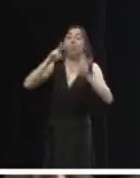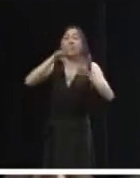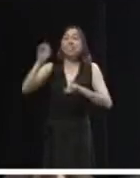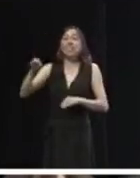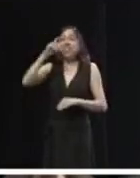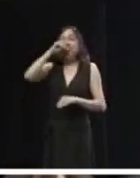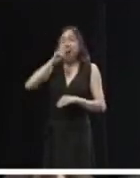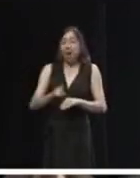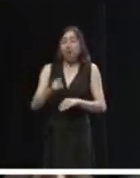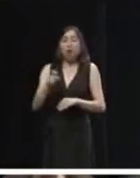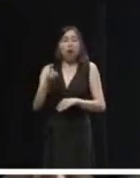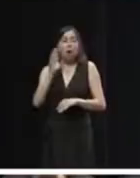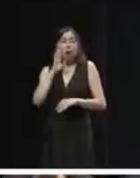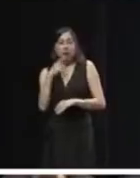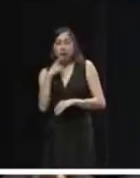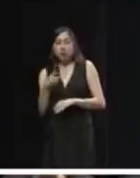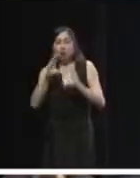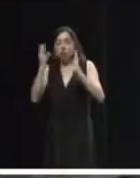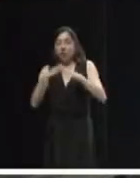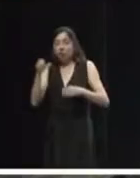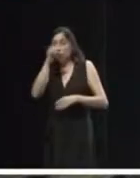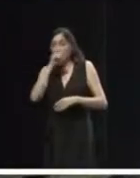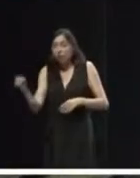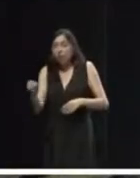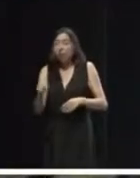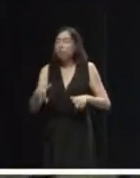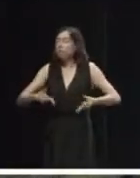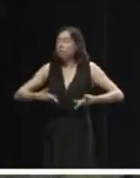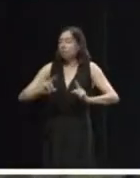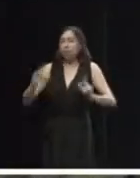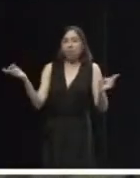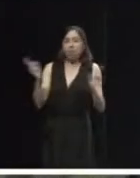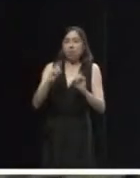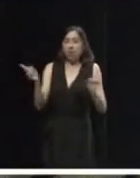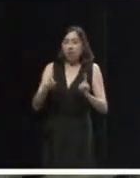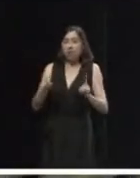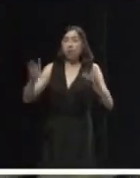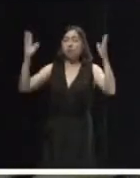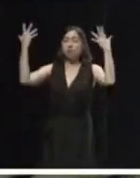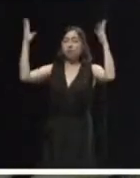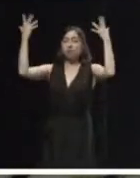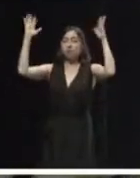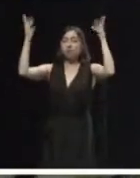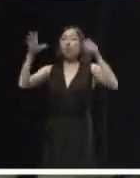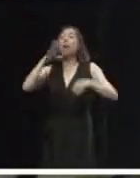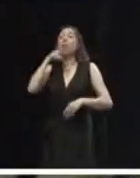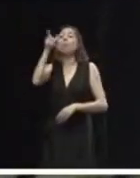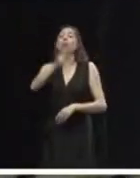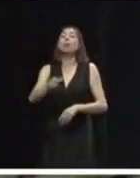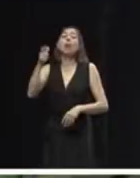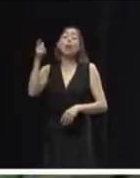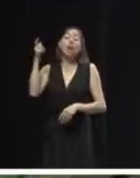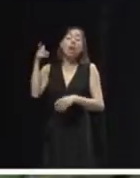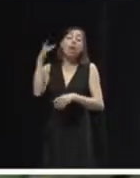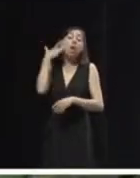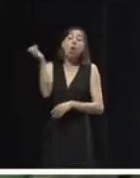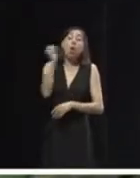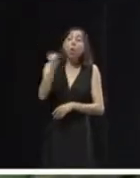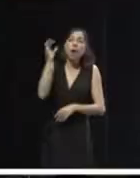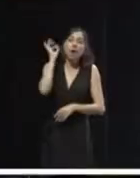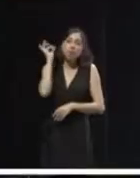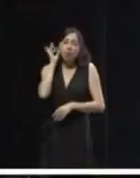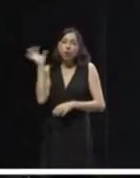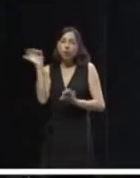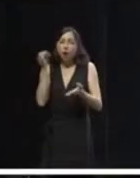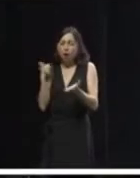Partido Socialista. Le pido a los pensionistas que salgan a votar, porque una limpiadora, un agricultor, alguien que se sube a